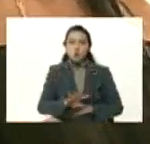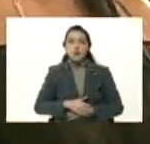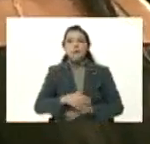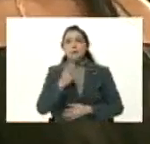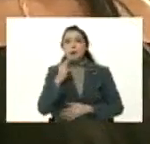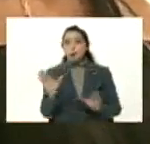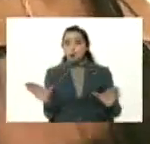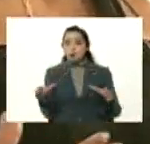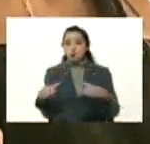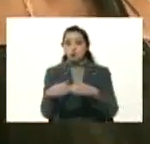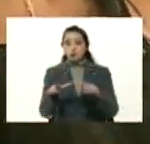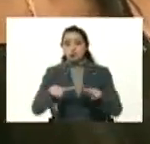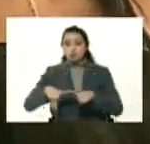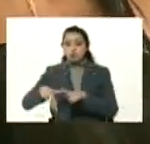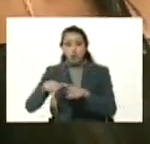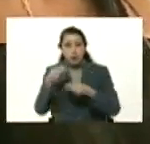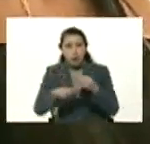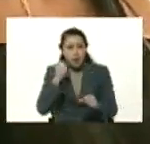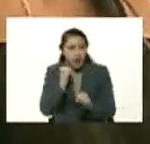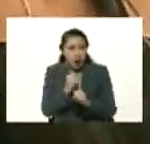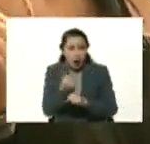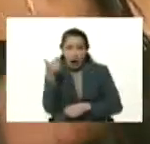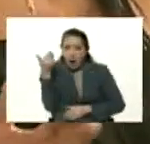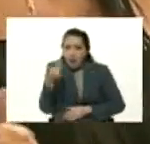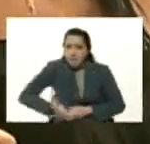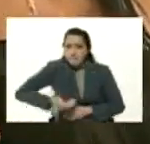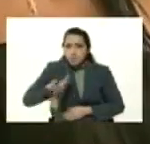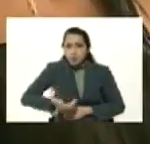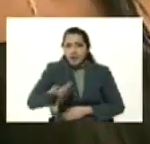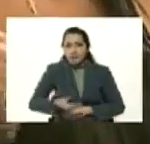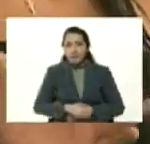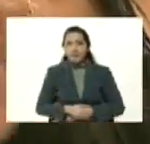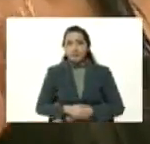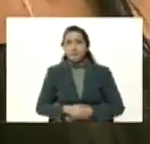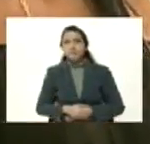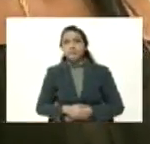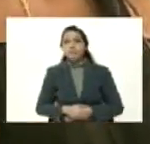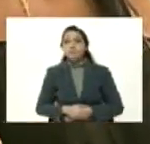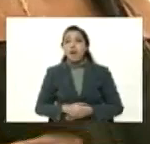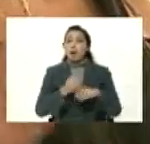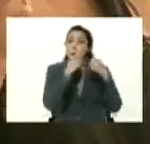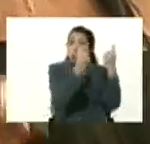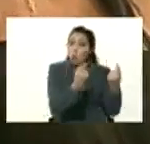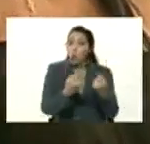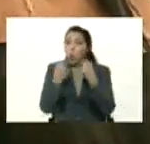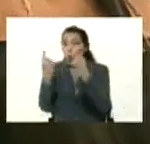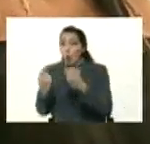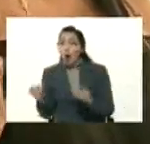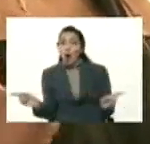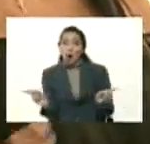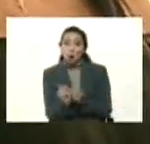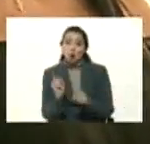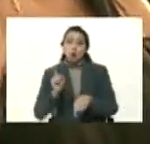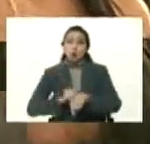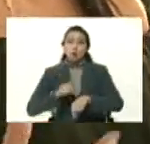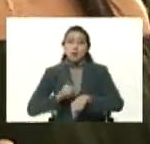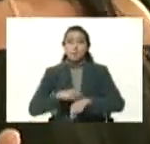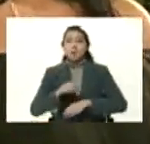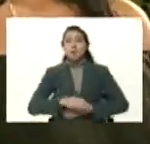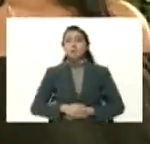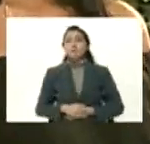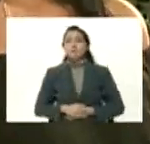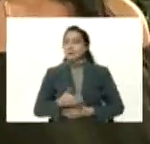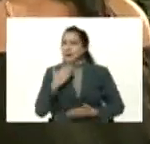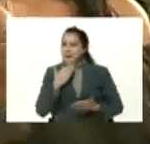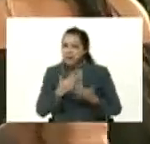bien consolidado, con una capacidad productiva importante, inclusive para lograr exportaciones muy, muy corto plazo. Entonces